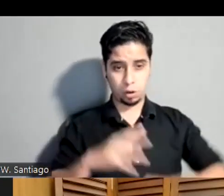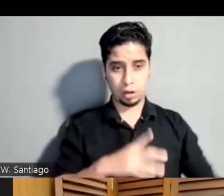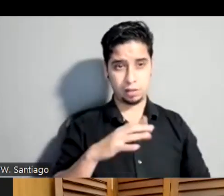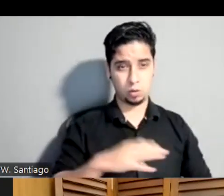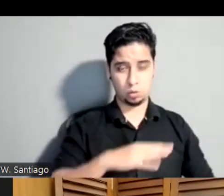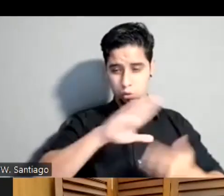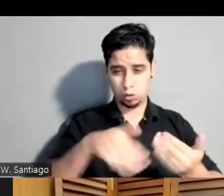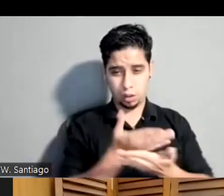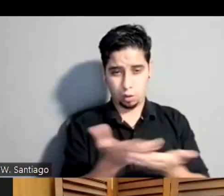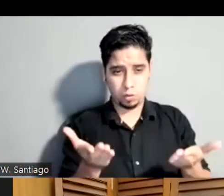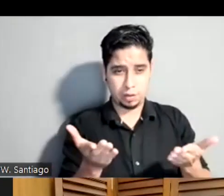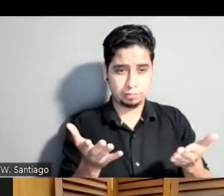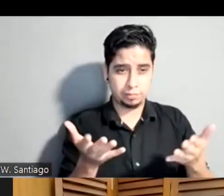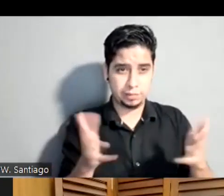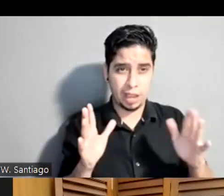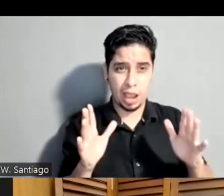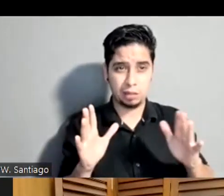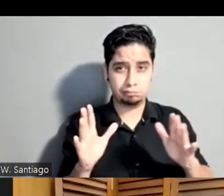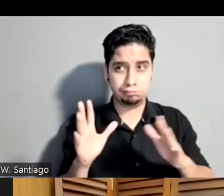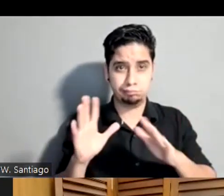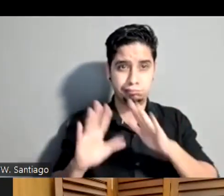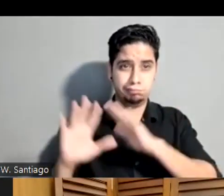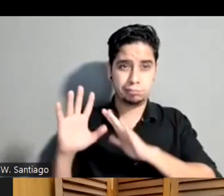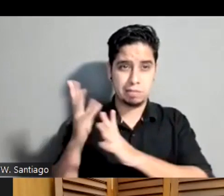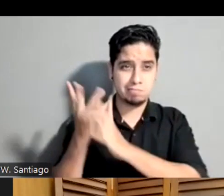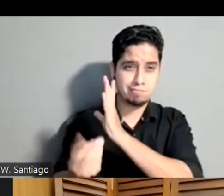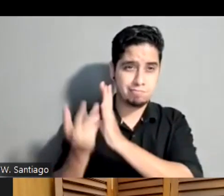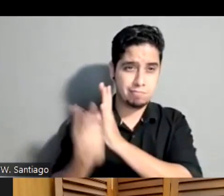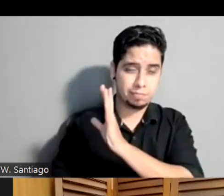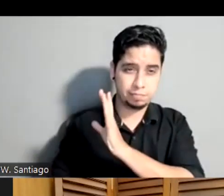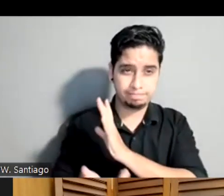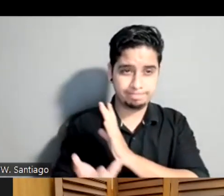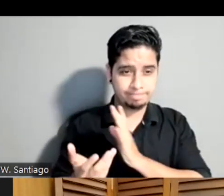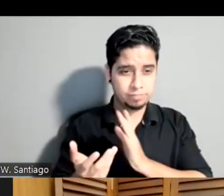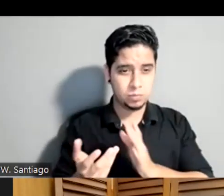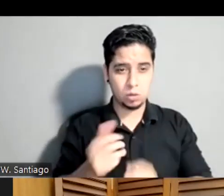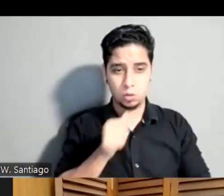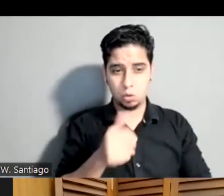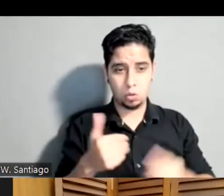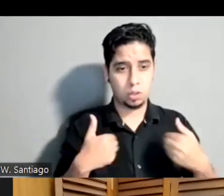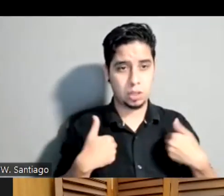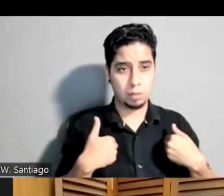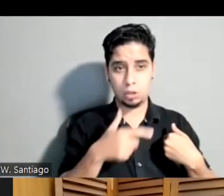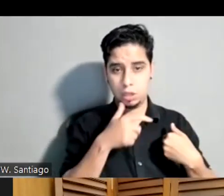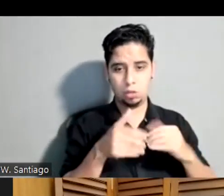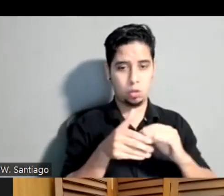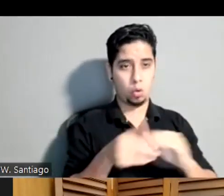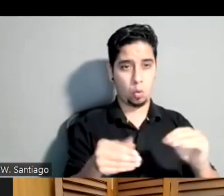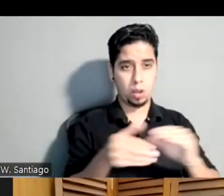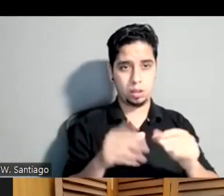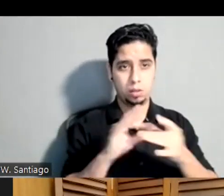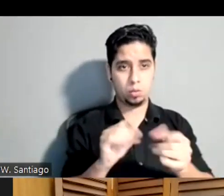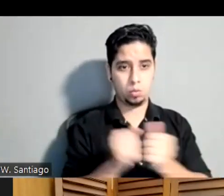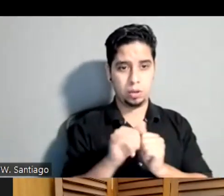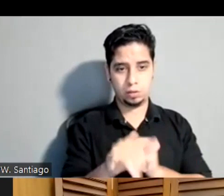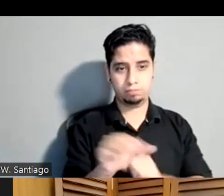pasado, se han muerto, lamentablemente, y no tenemos nadie quien nos hable de eso.